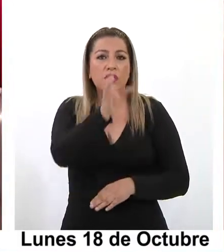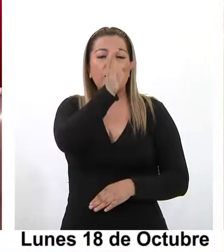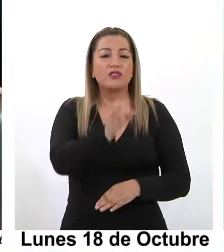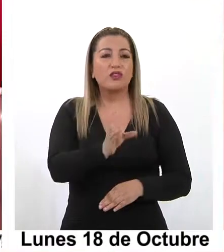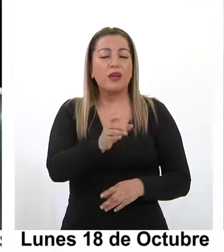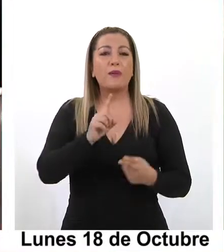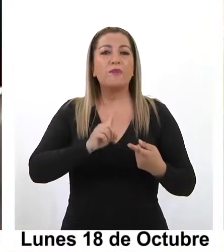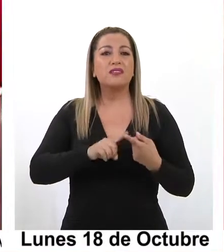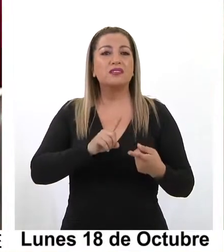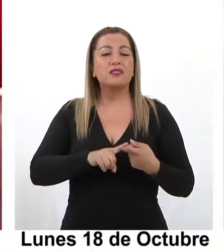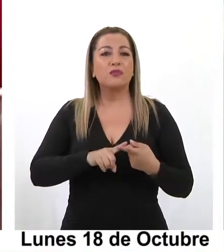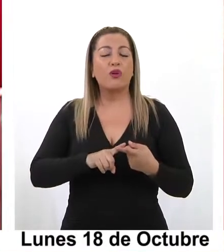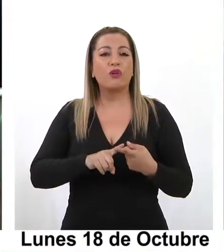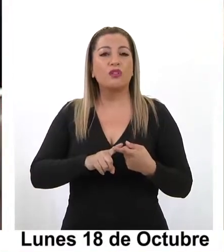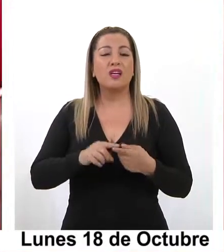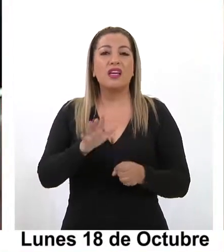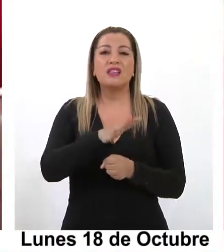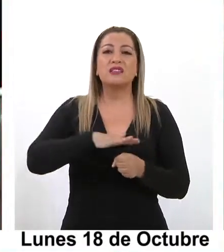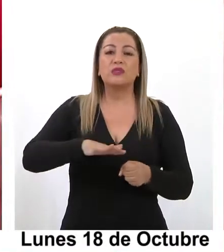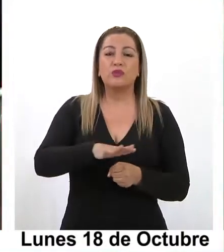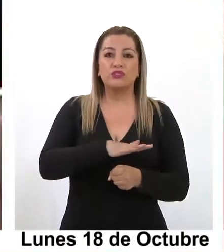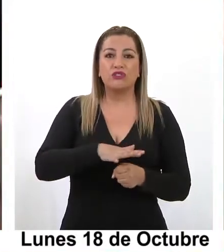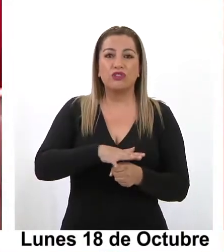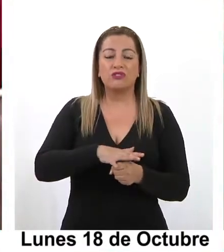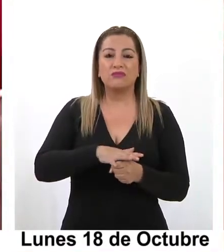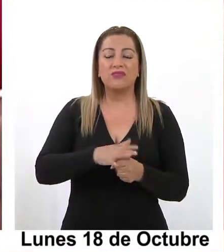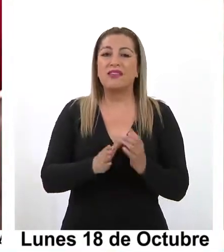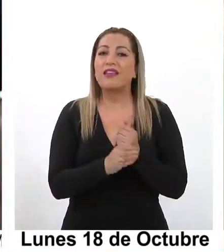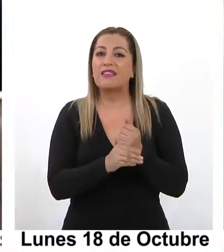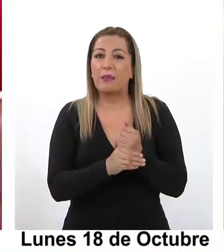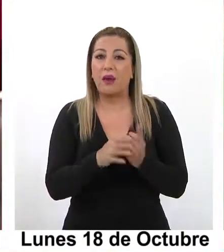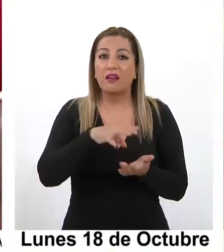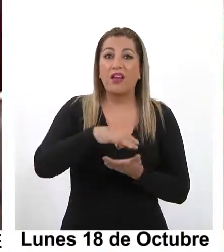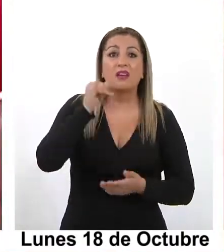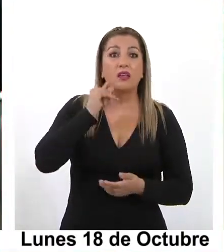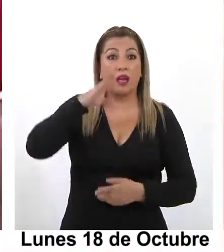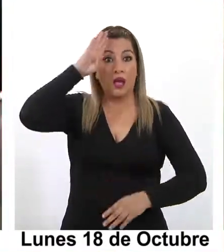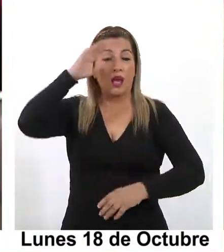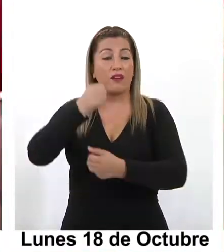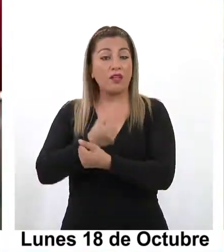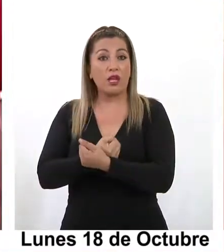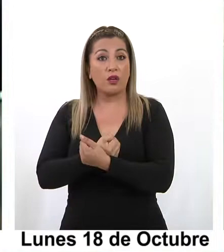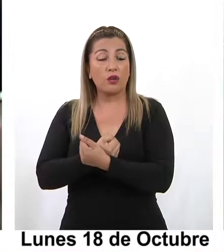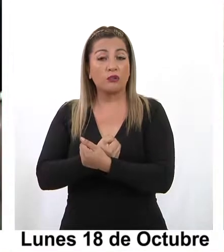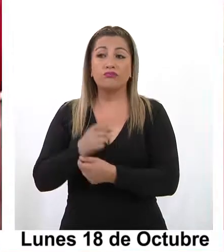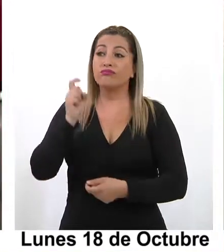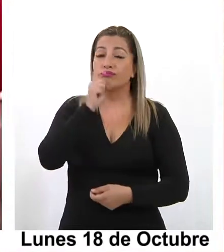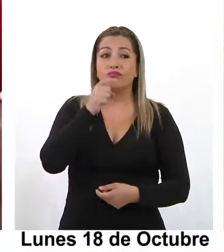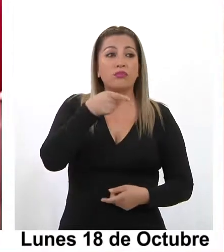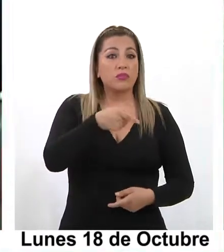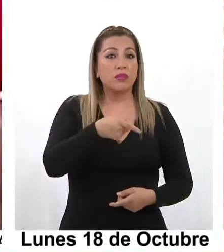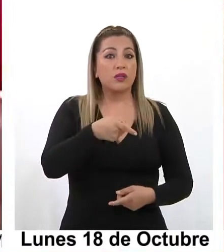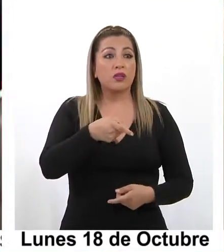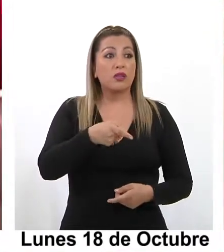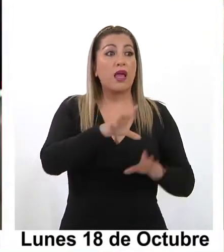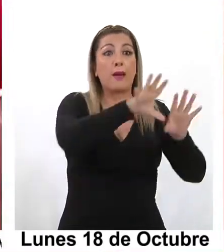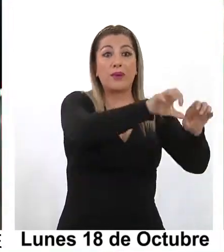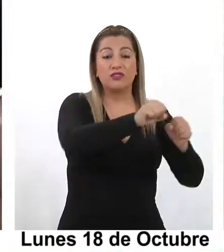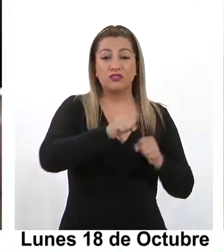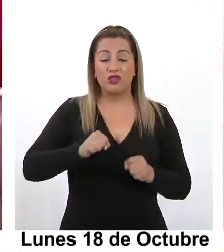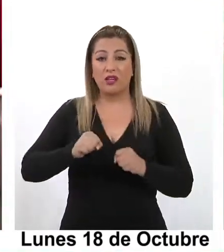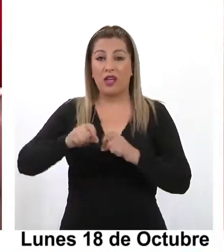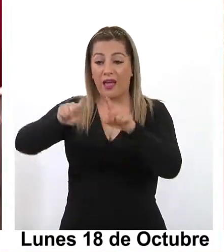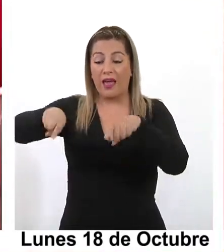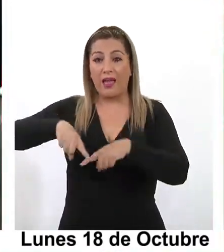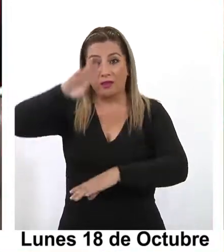el delito de luminarias de cohecho en la ciudad de Iquique. Carabinero toma conocimiento, se entrevista con esta persona y la traslada a la cuarta comisaría Cavancha para